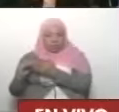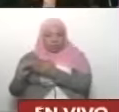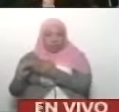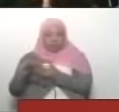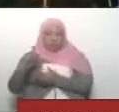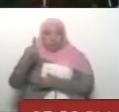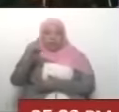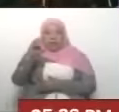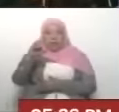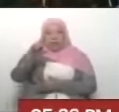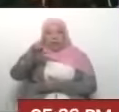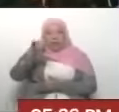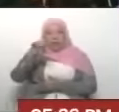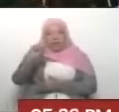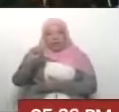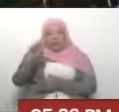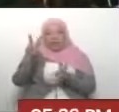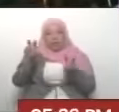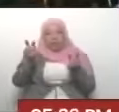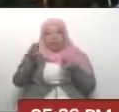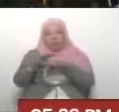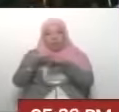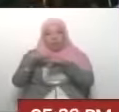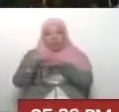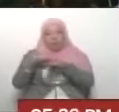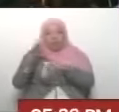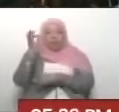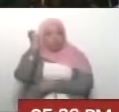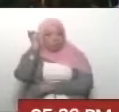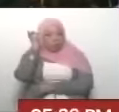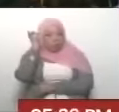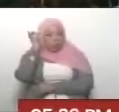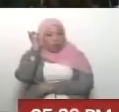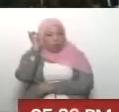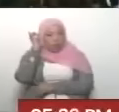Delis Álvarez, nueva ministra de la Mujer.